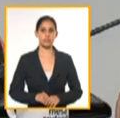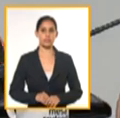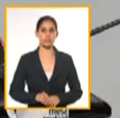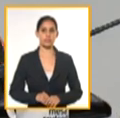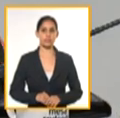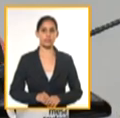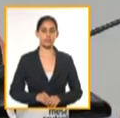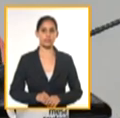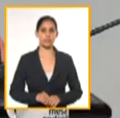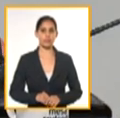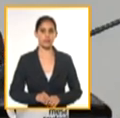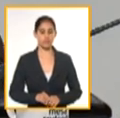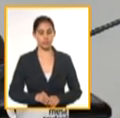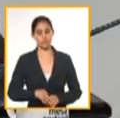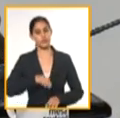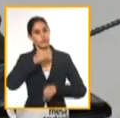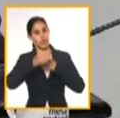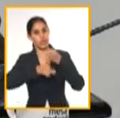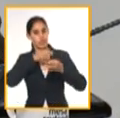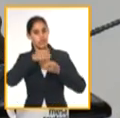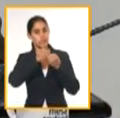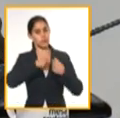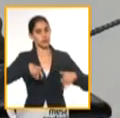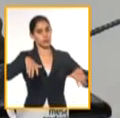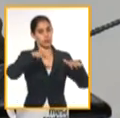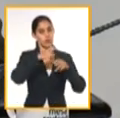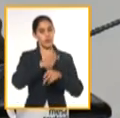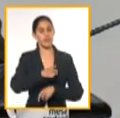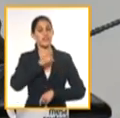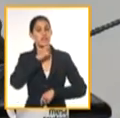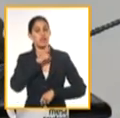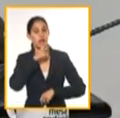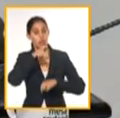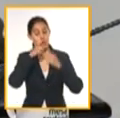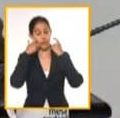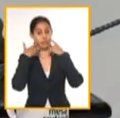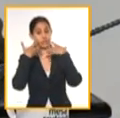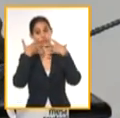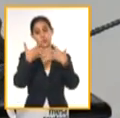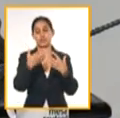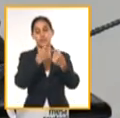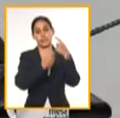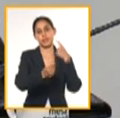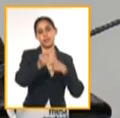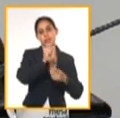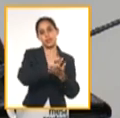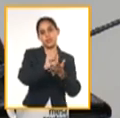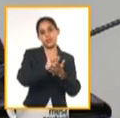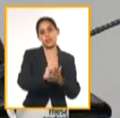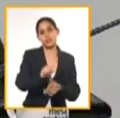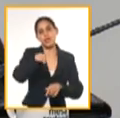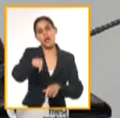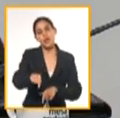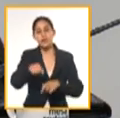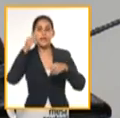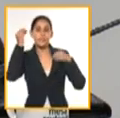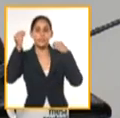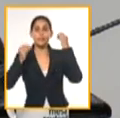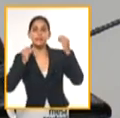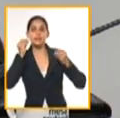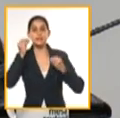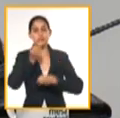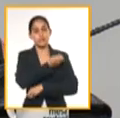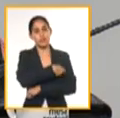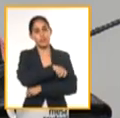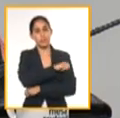Bueno, y la situación del agua, por supuesto, como decíamos, es uno de los elementos de más preocupación de todo el país